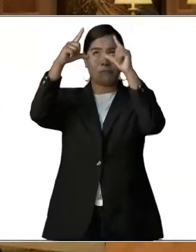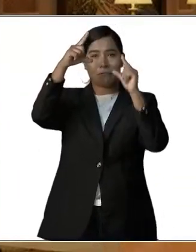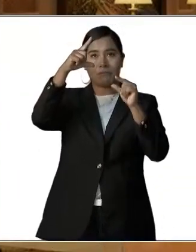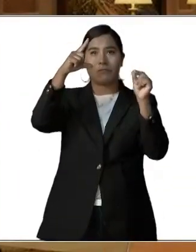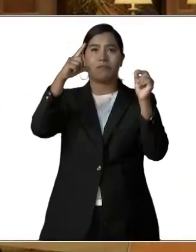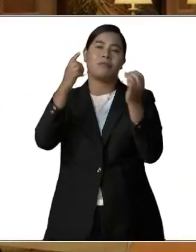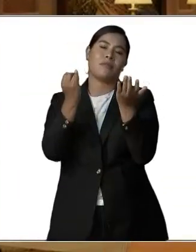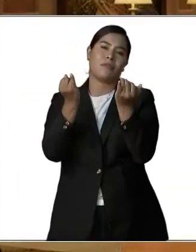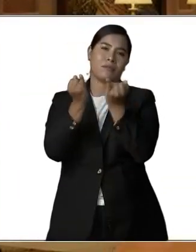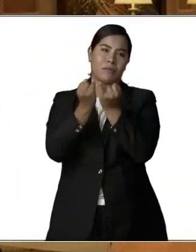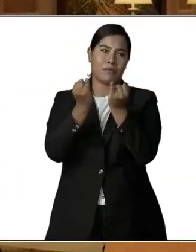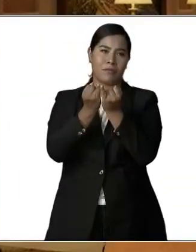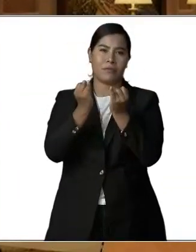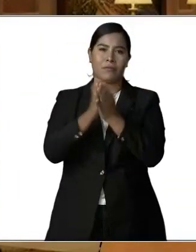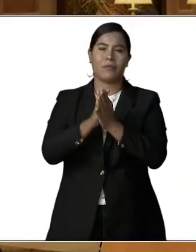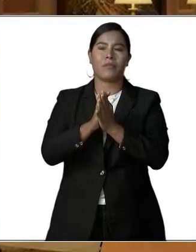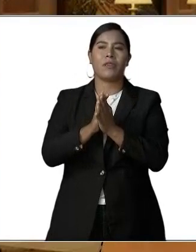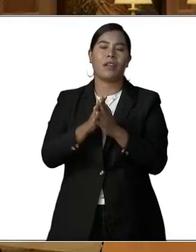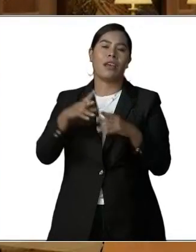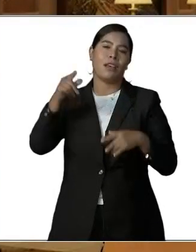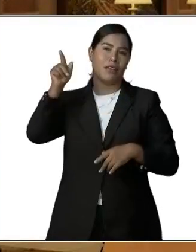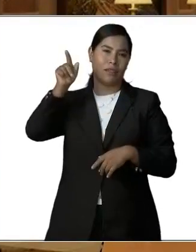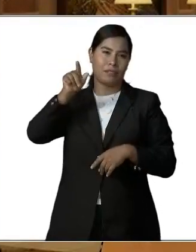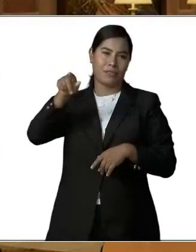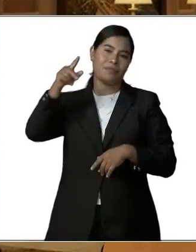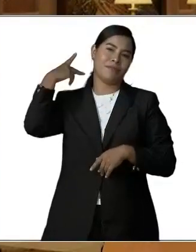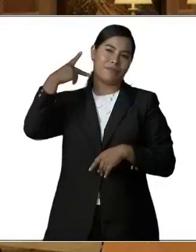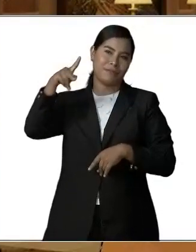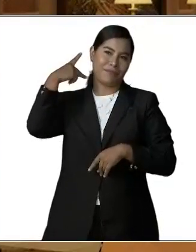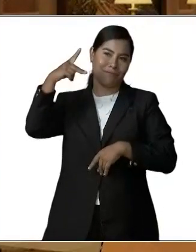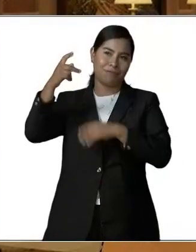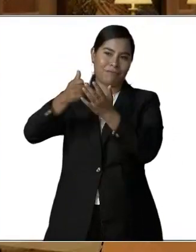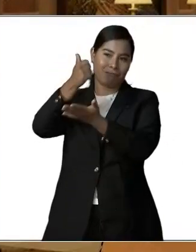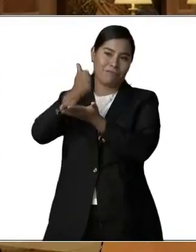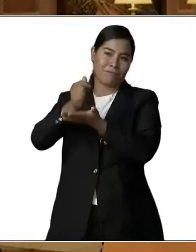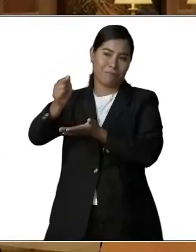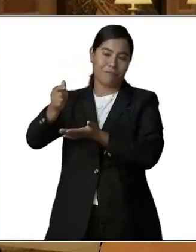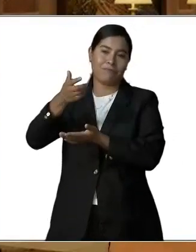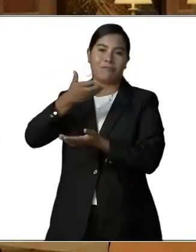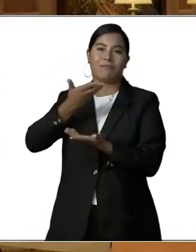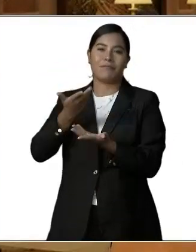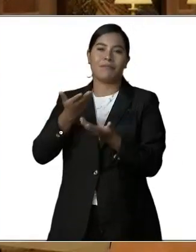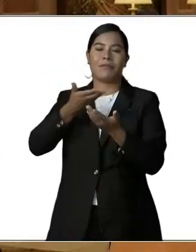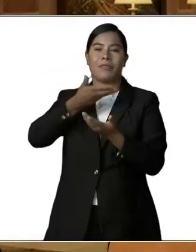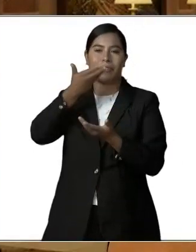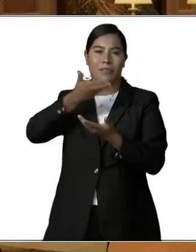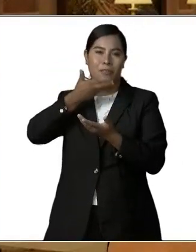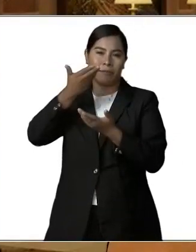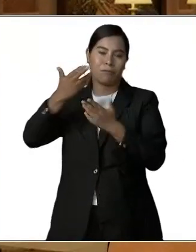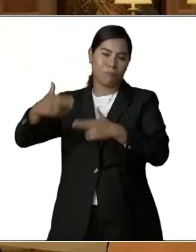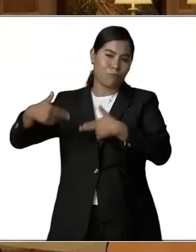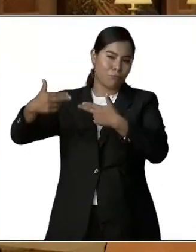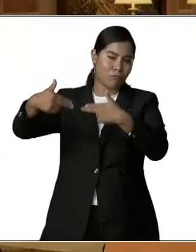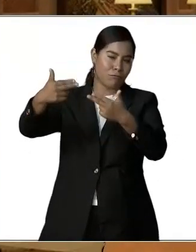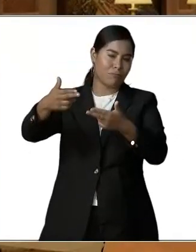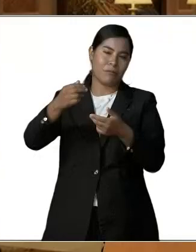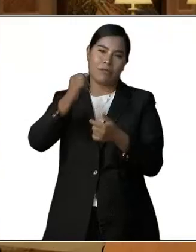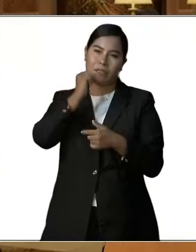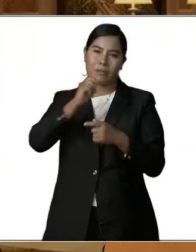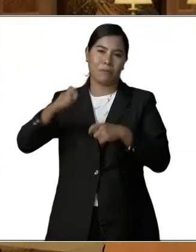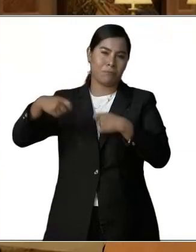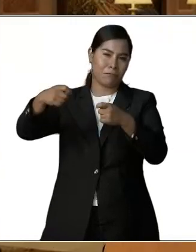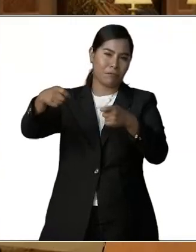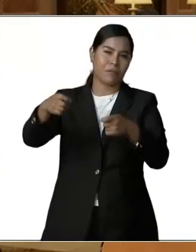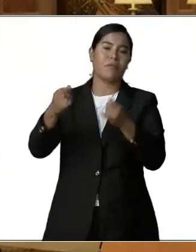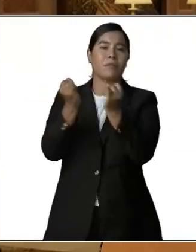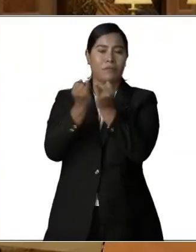en años, cuando menos, el de Puebla. Uh-huh. Pero tenía una gran tradición porque venían grandes rondallas, las mejores de la República estaban